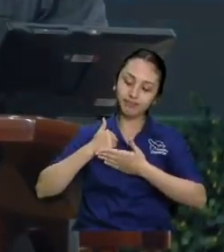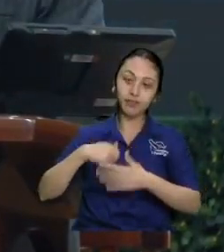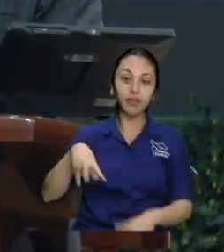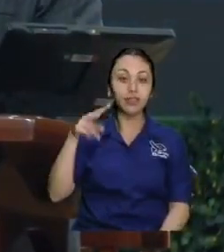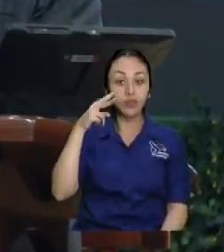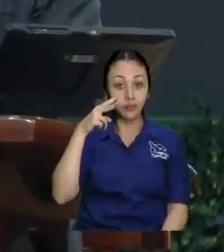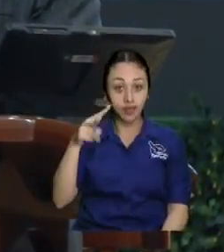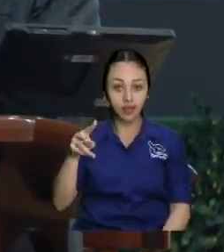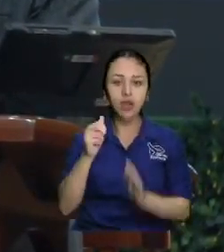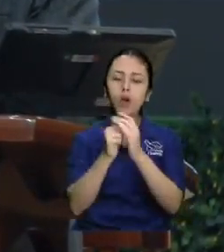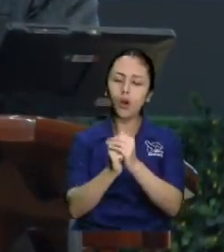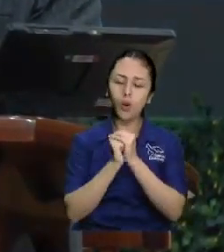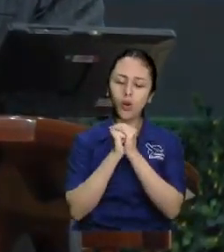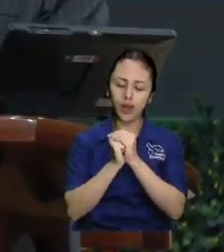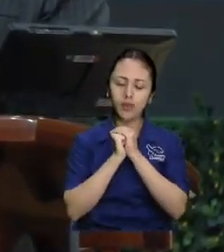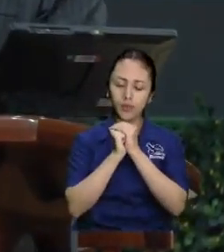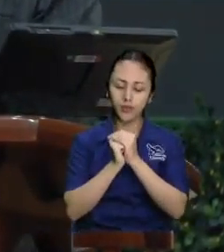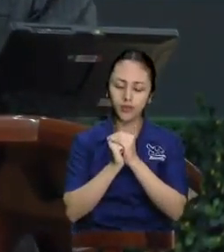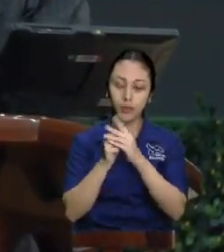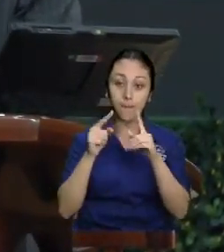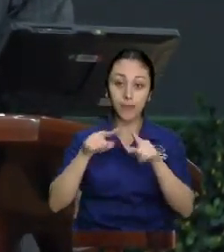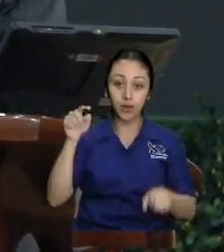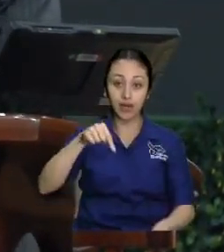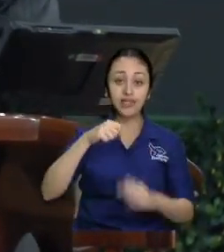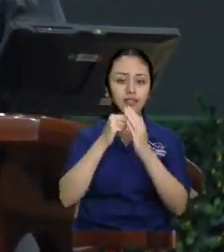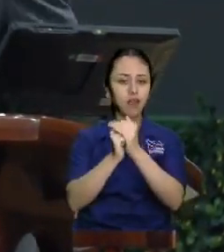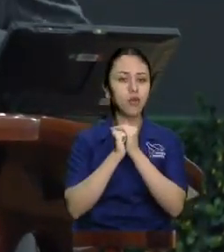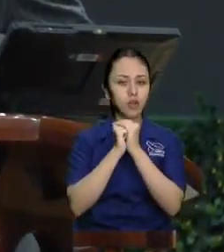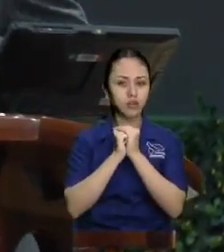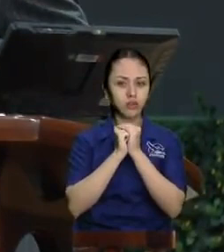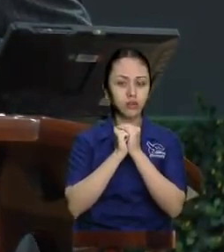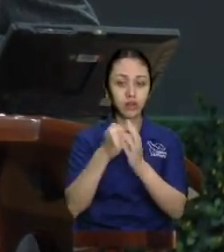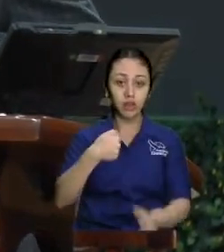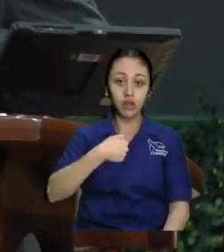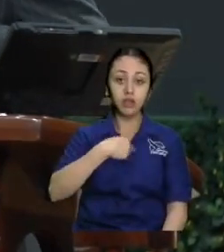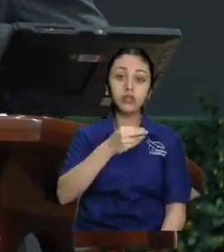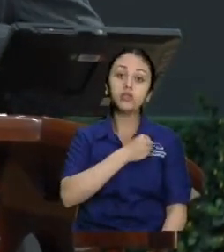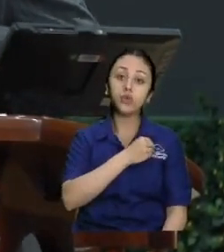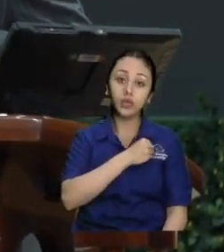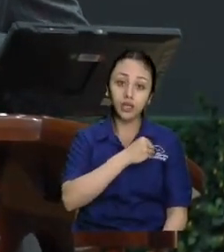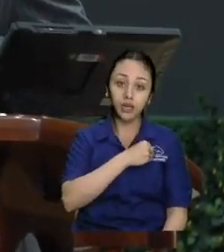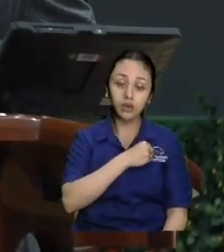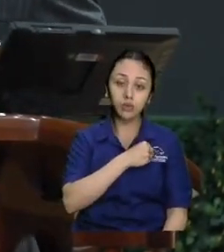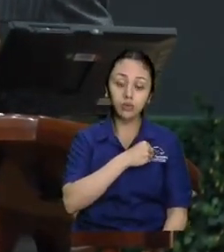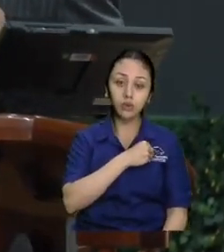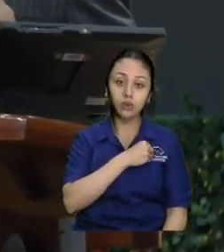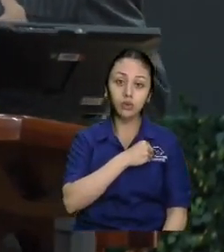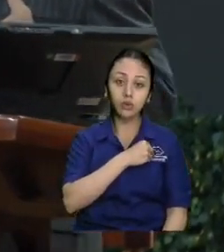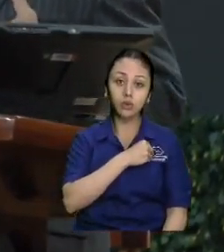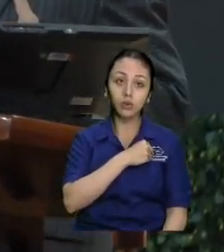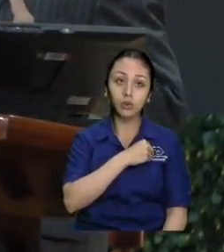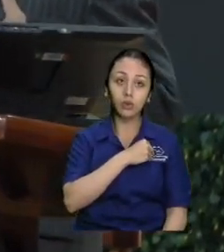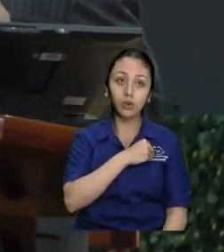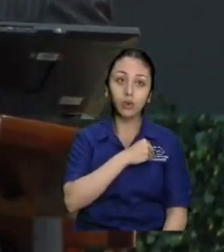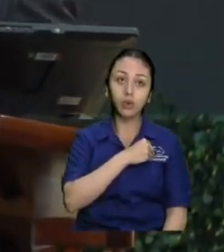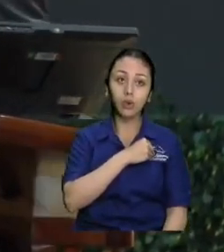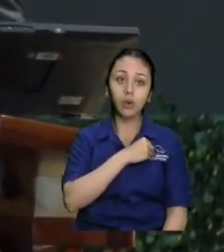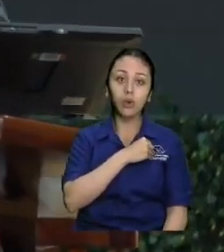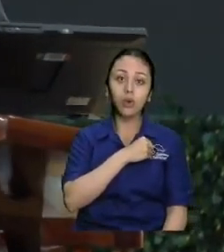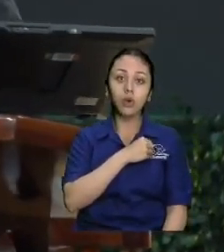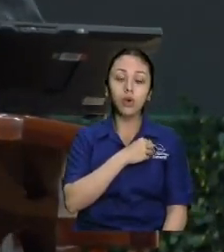Mire, oremos, pero en esta oración yo quisiera que nos pusiéramos de acuerdo para pedirle al